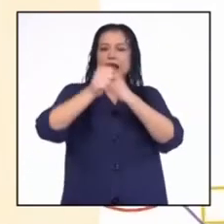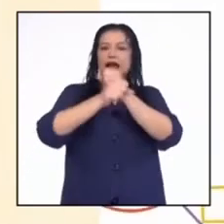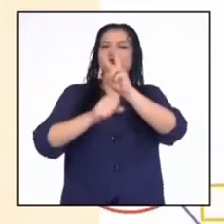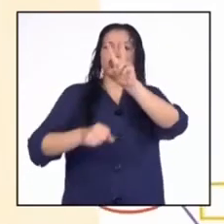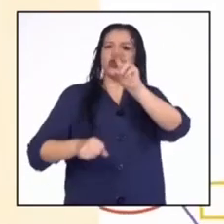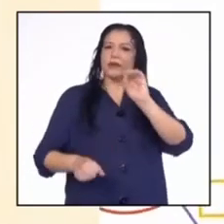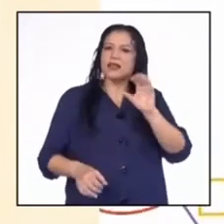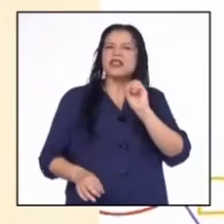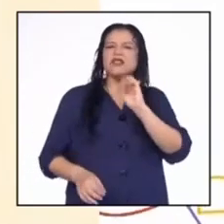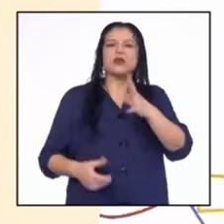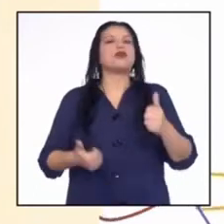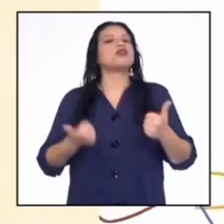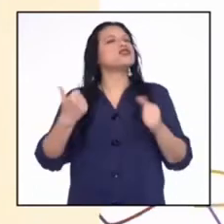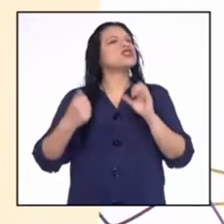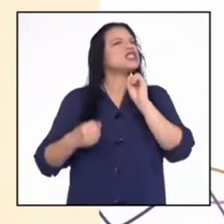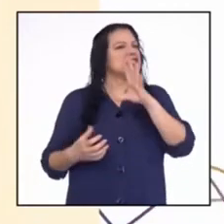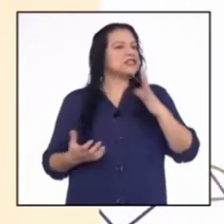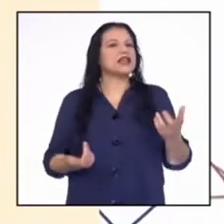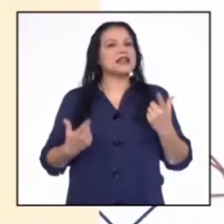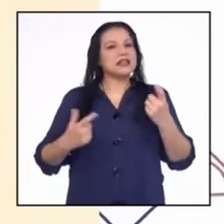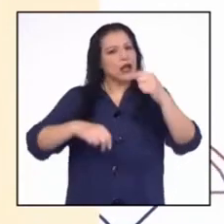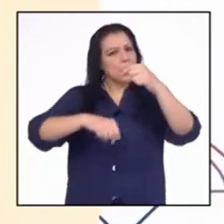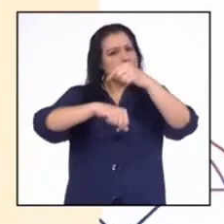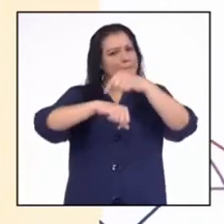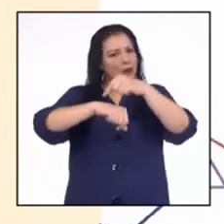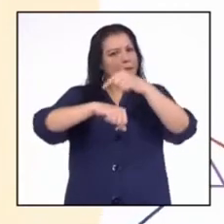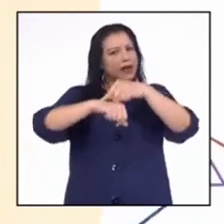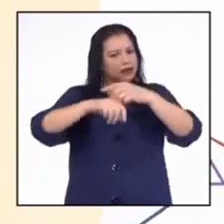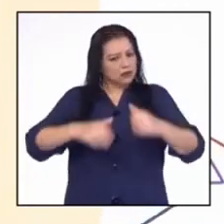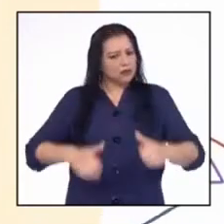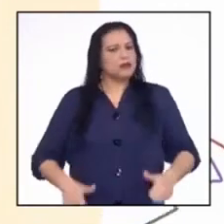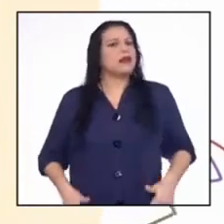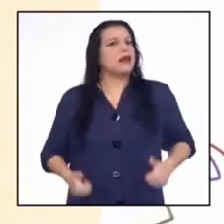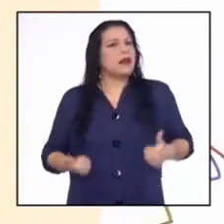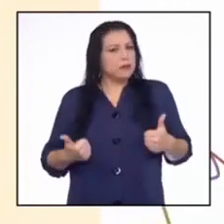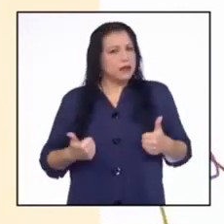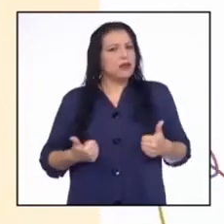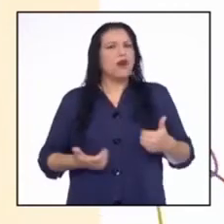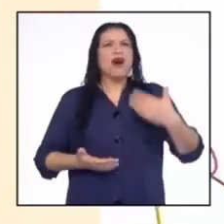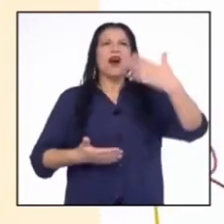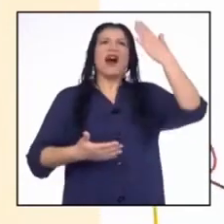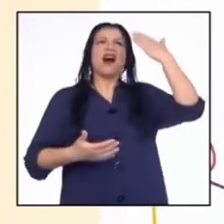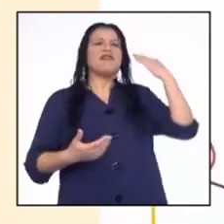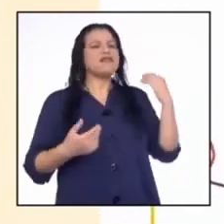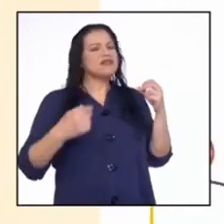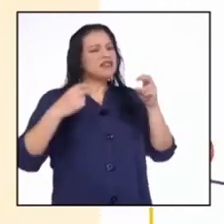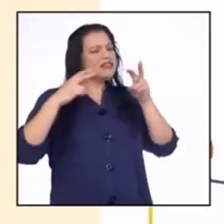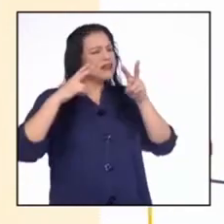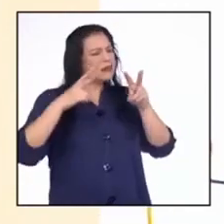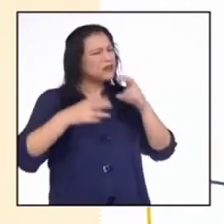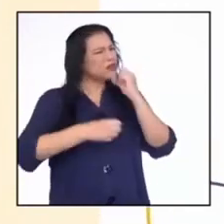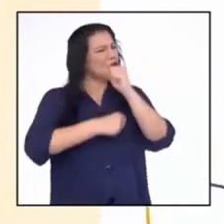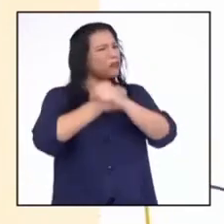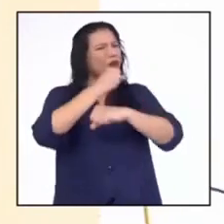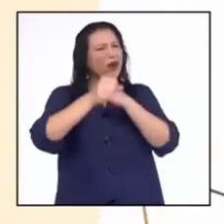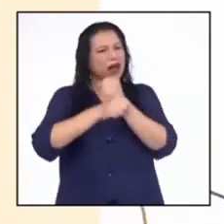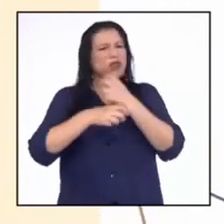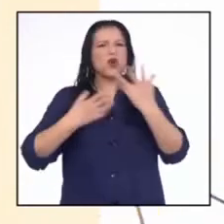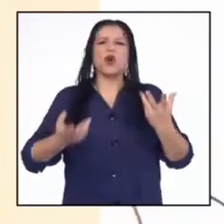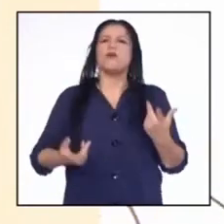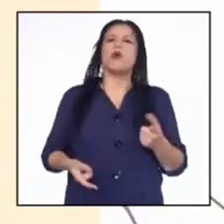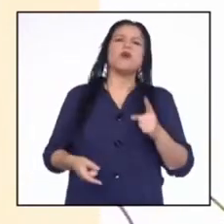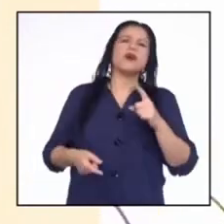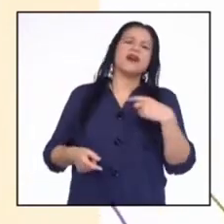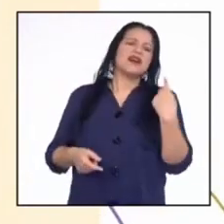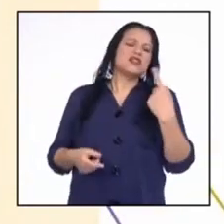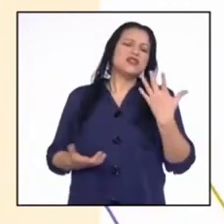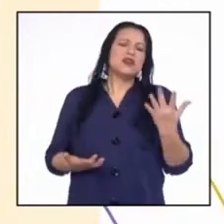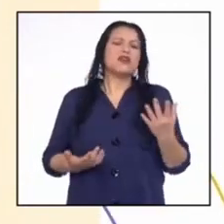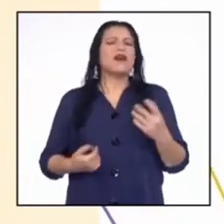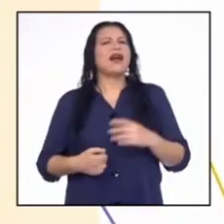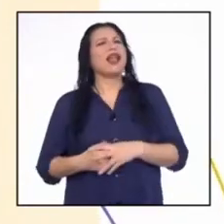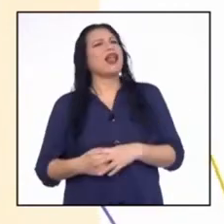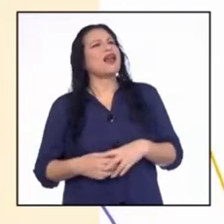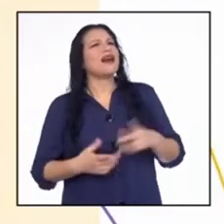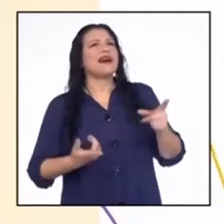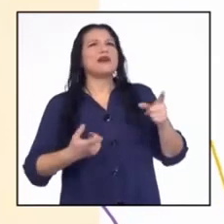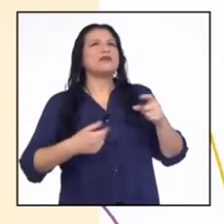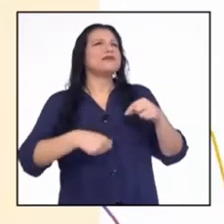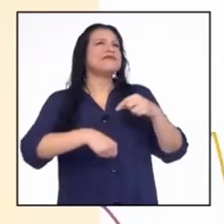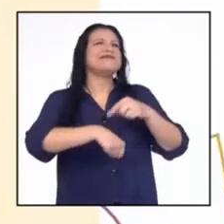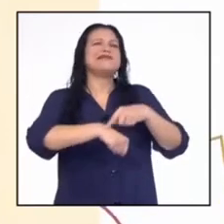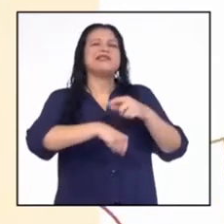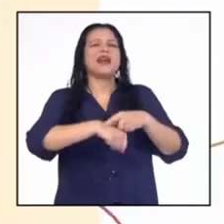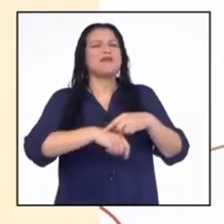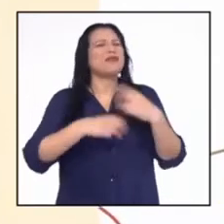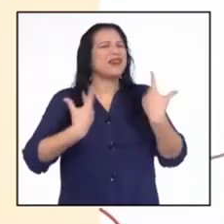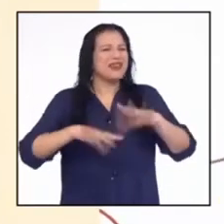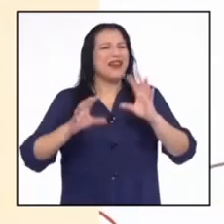2019 nos dice que este momento de la vida ha sido visto durante mucho tiempo como un simple espacio o